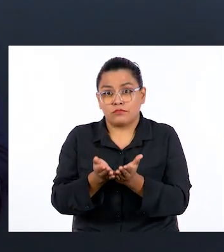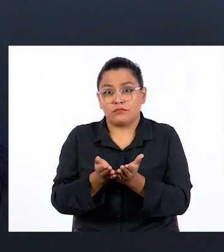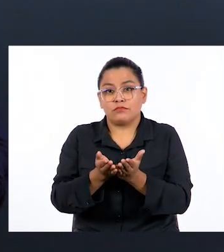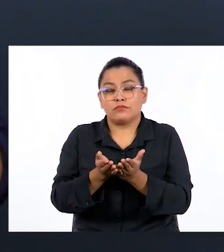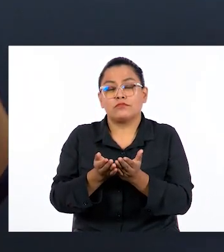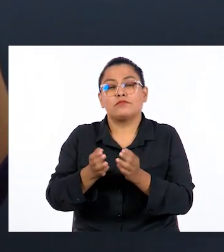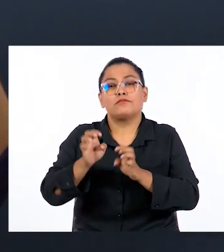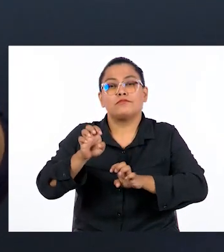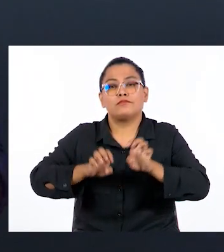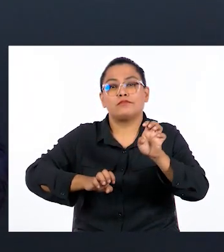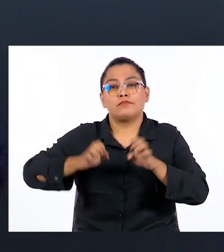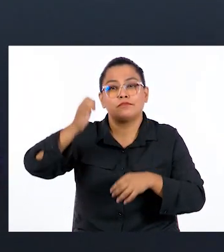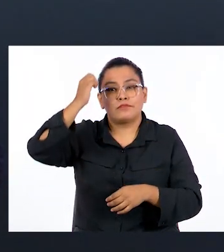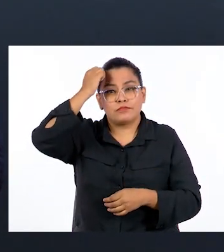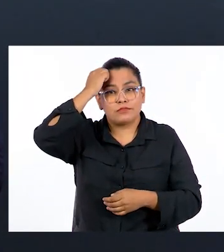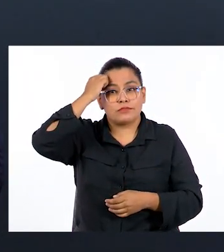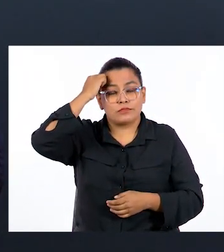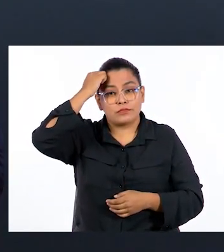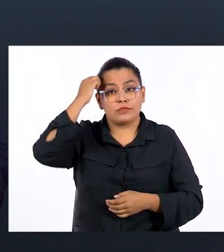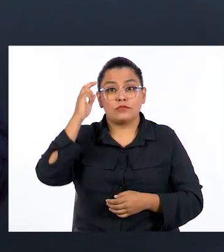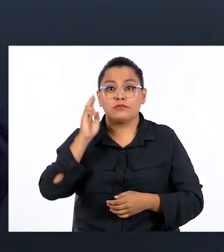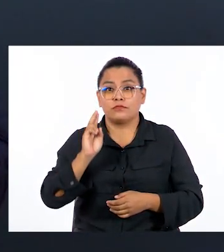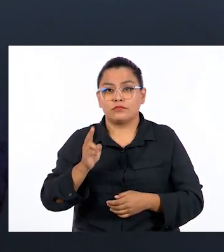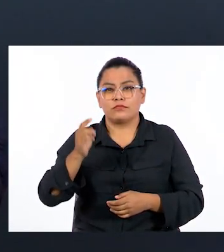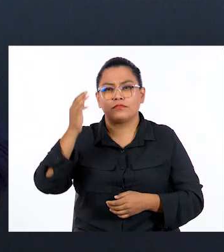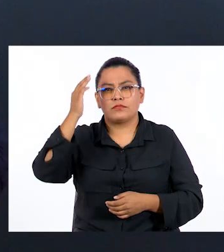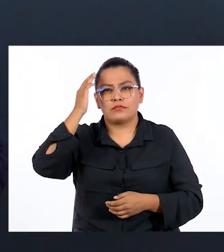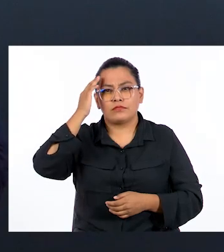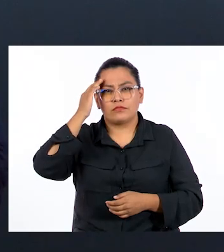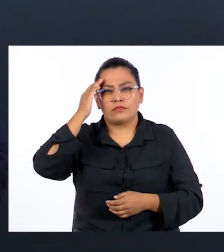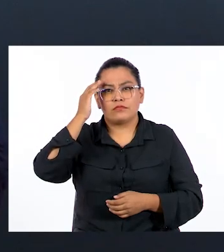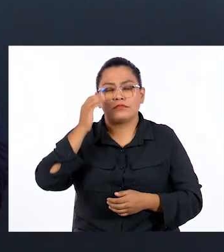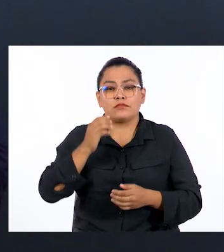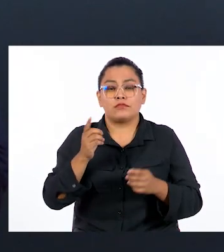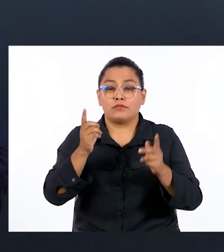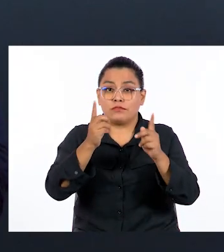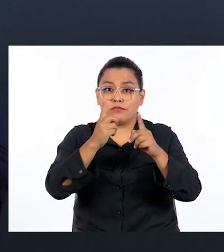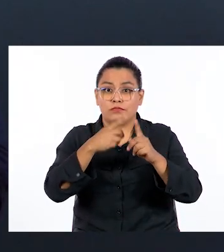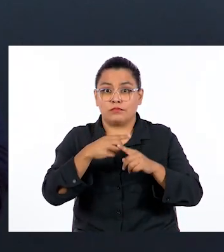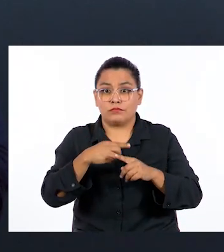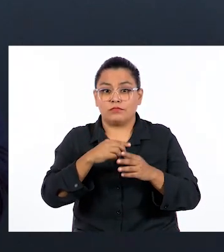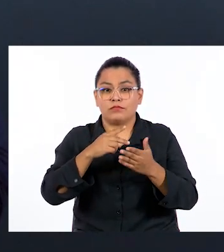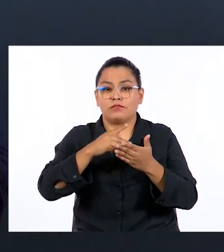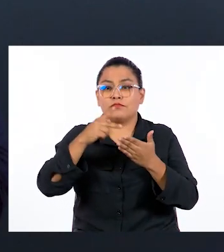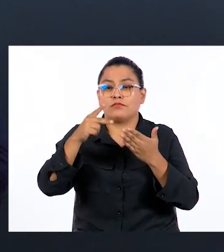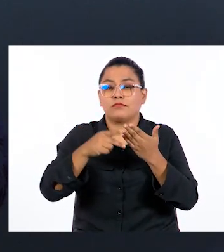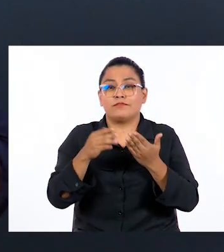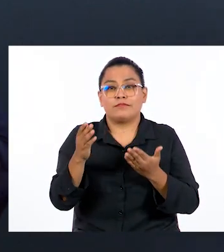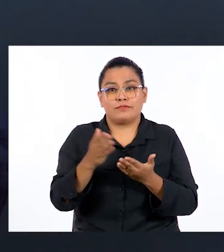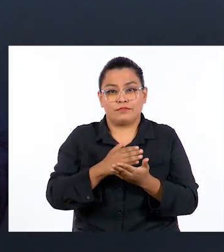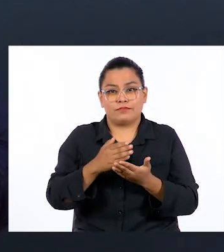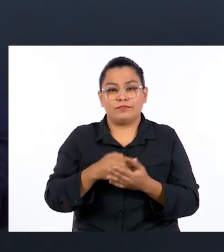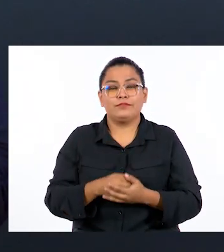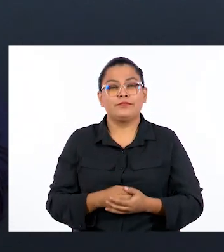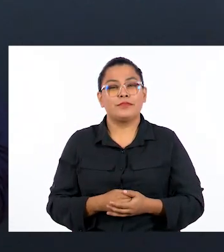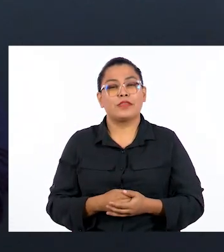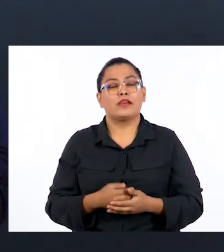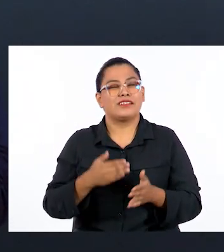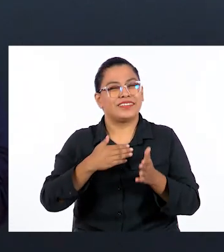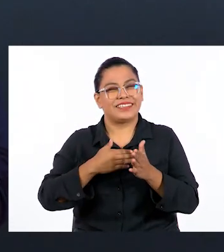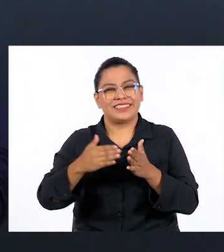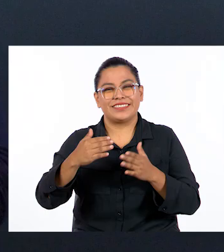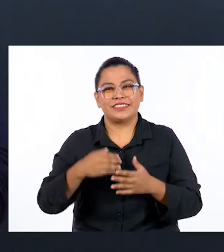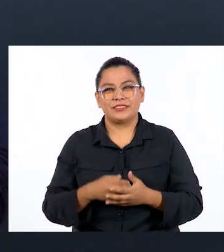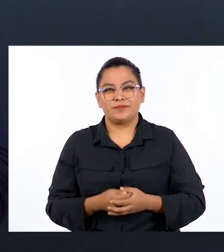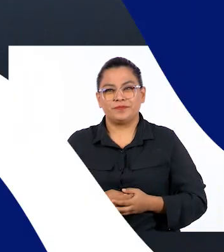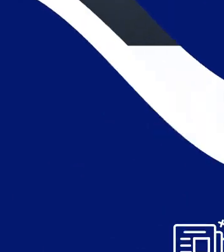aprendizajes. Asimismo, conoceremos los principales cambios que se han hecho en el programa de estudio. Dicho esto,